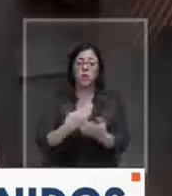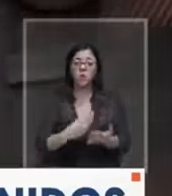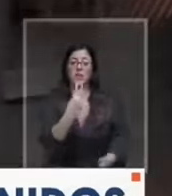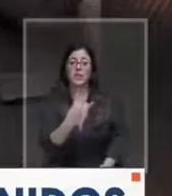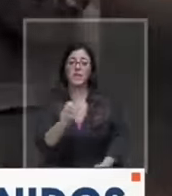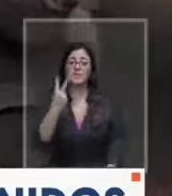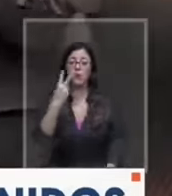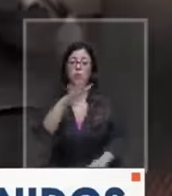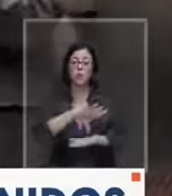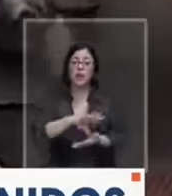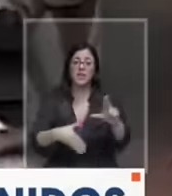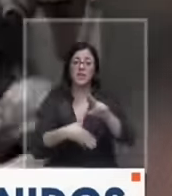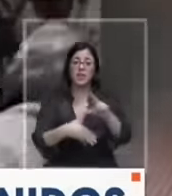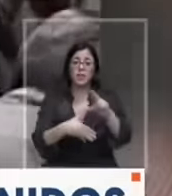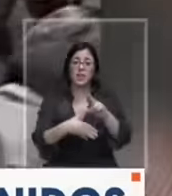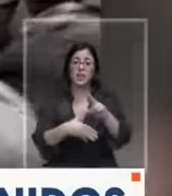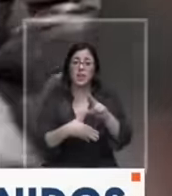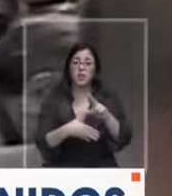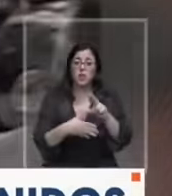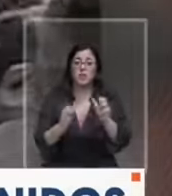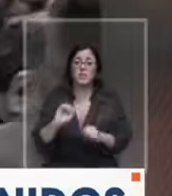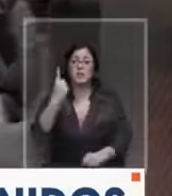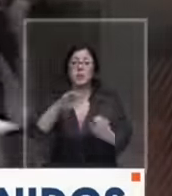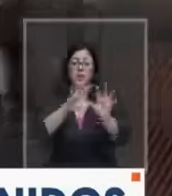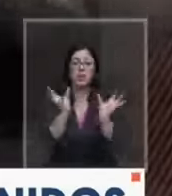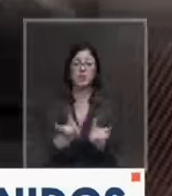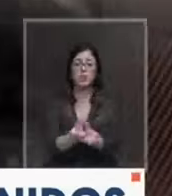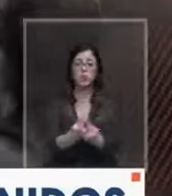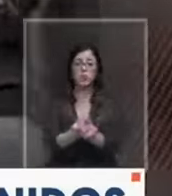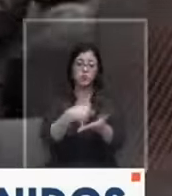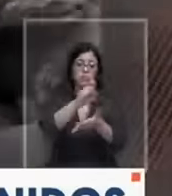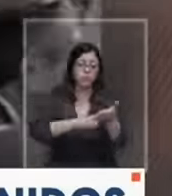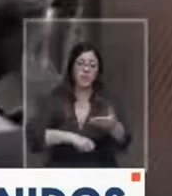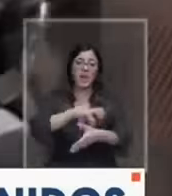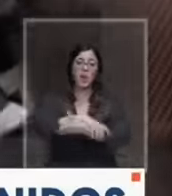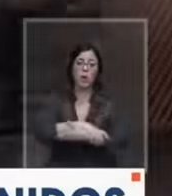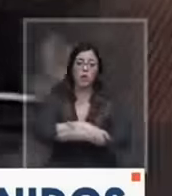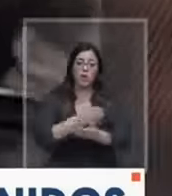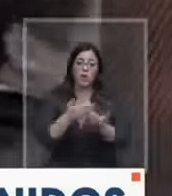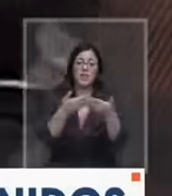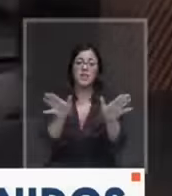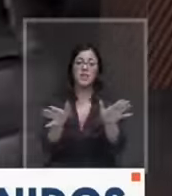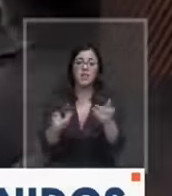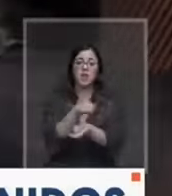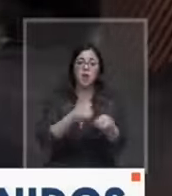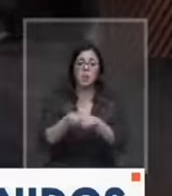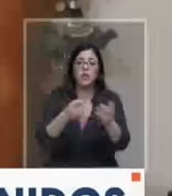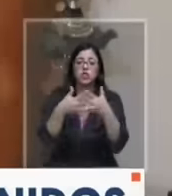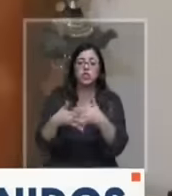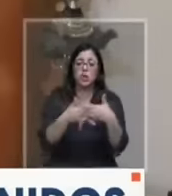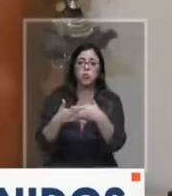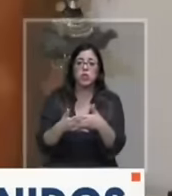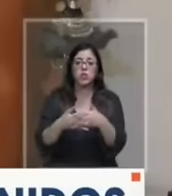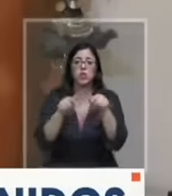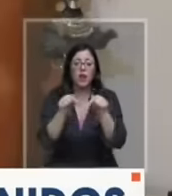fue el segundo país latinoamericano y uno de los primeros en el mundo de firmar un tratado de libre comercio con Estados Unidos